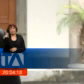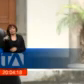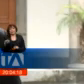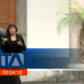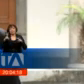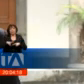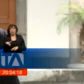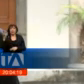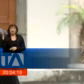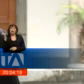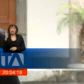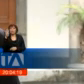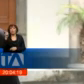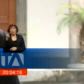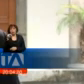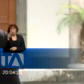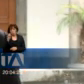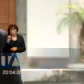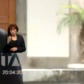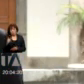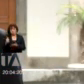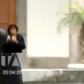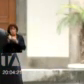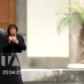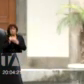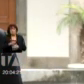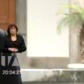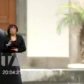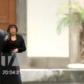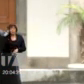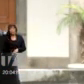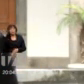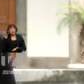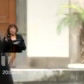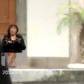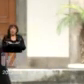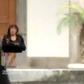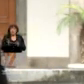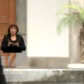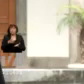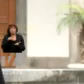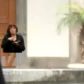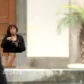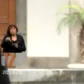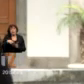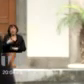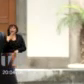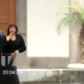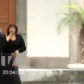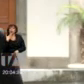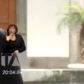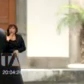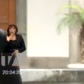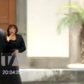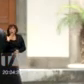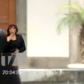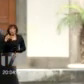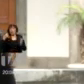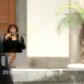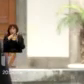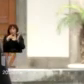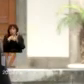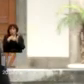de la posibilidad de, en una reforma futura, solventar el tema de la recuperación del IVA para que vuelva a